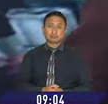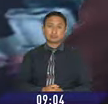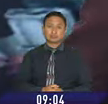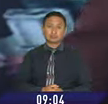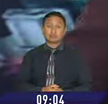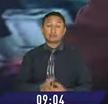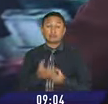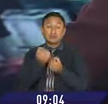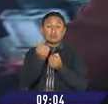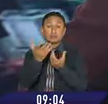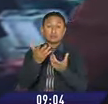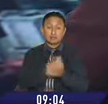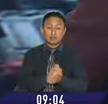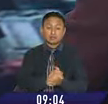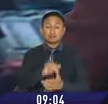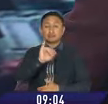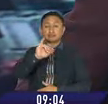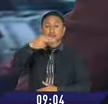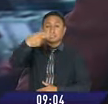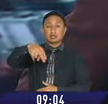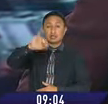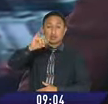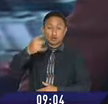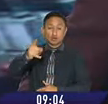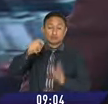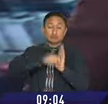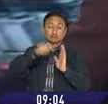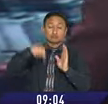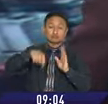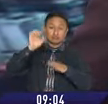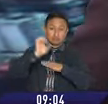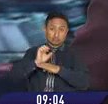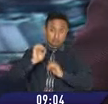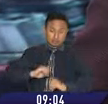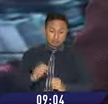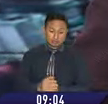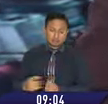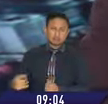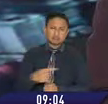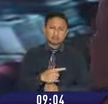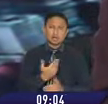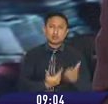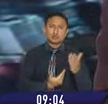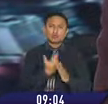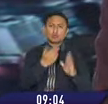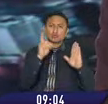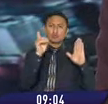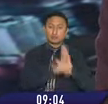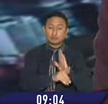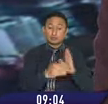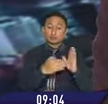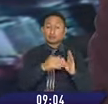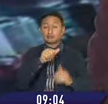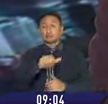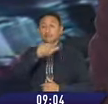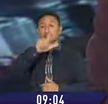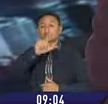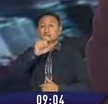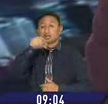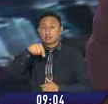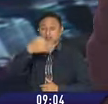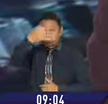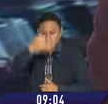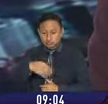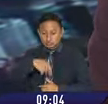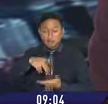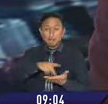Vamos con más información. Íñigo Salvador, Procurador General del Estado, no descarta iniciar nuevas acciones legales contra Alex Bravo para que cumpla con